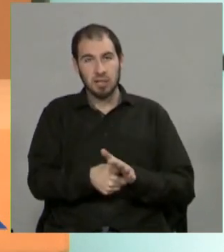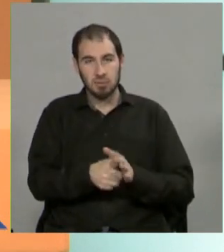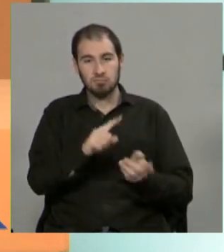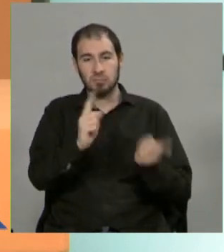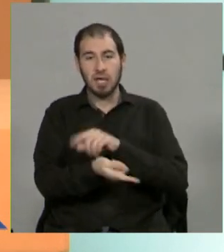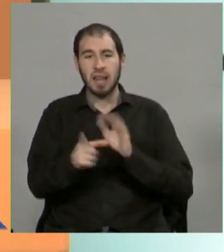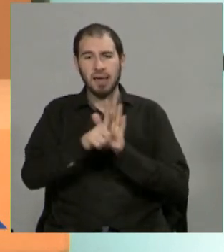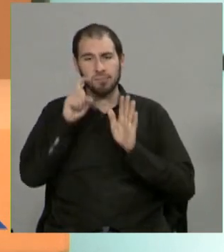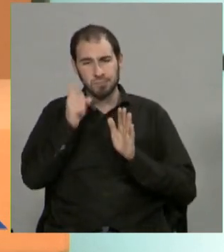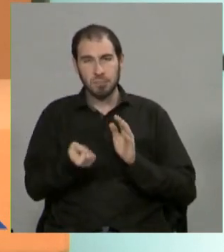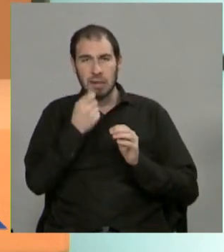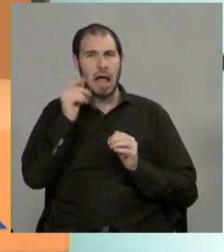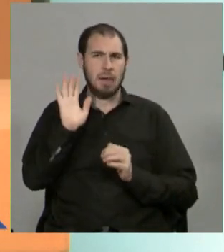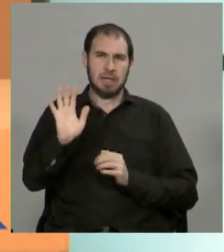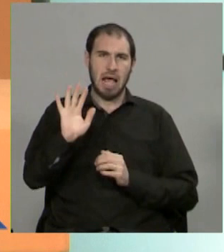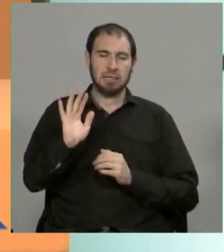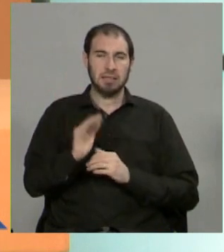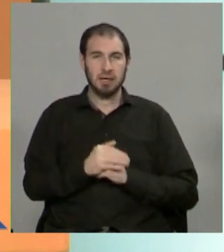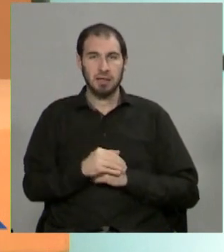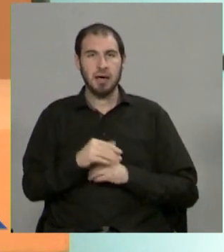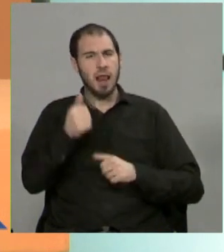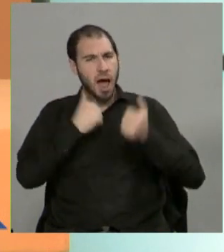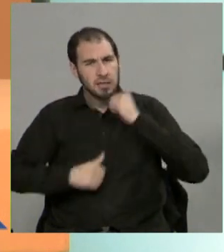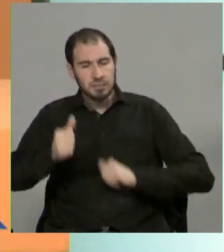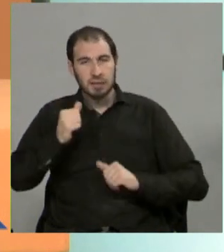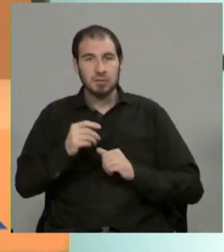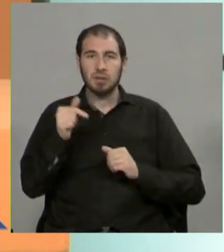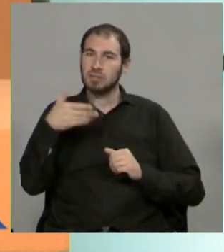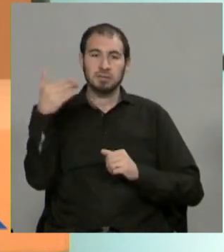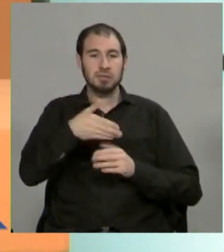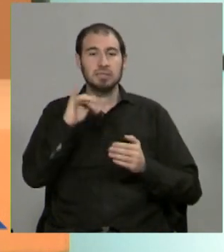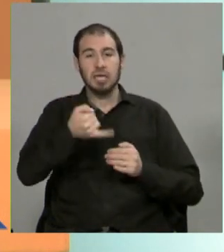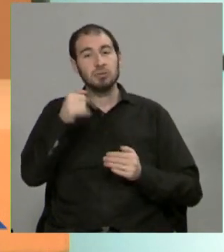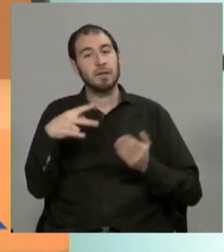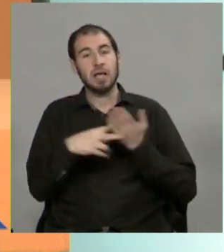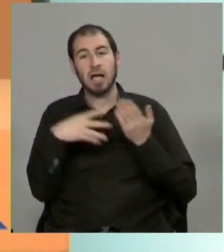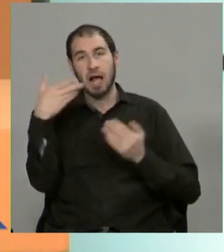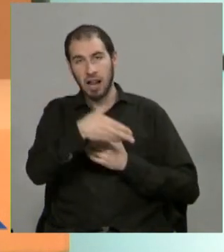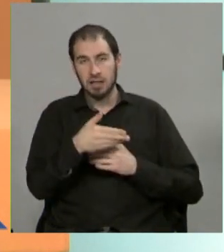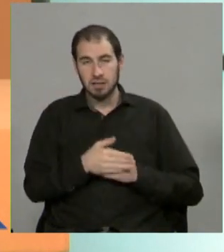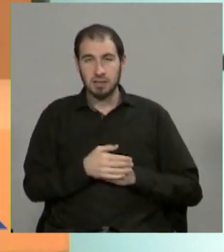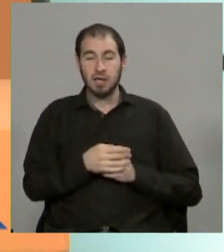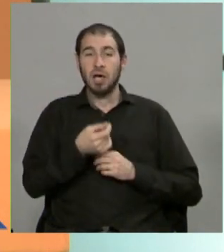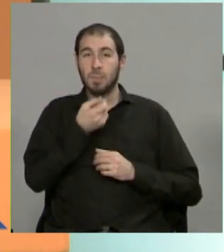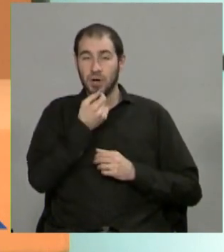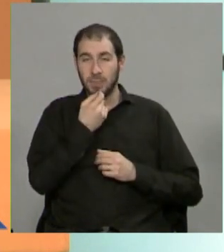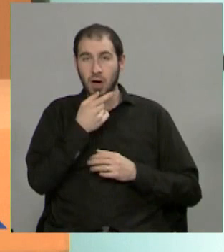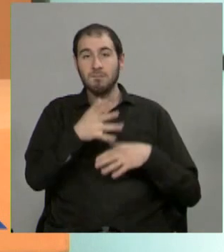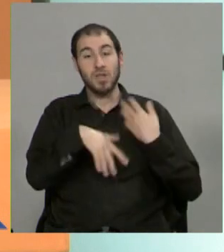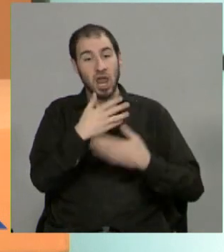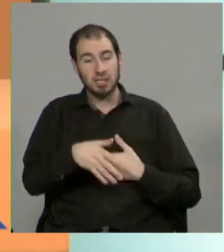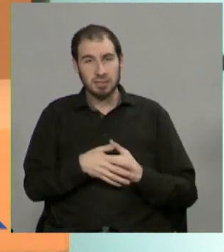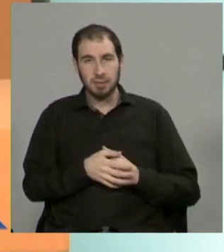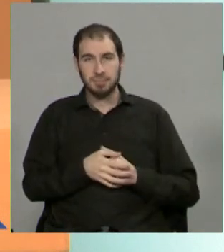en un delito, es decir, si hay amenazas, hay lesiones, hay que ir a la fiscalía. Y en el caso de que la